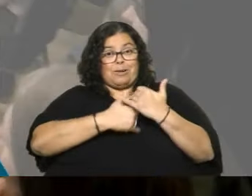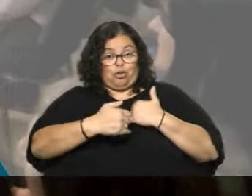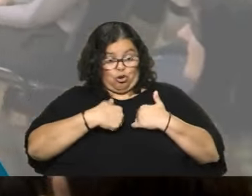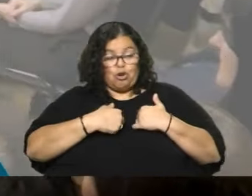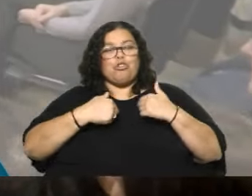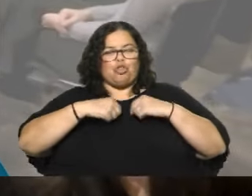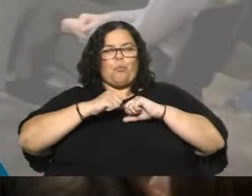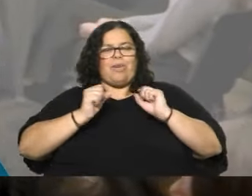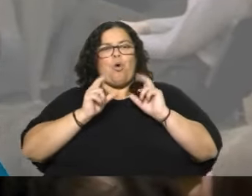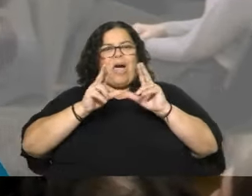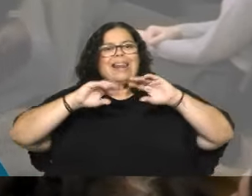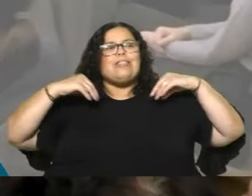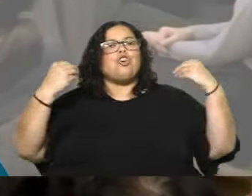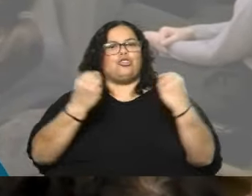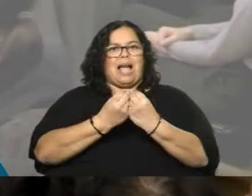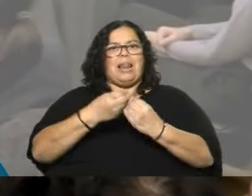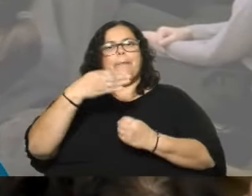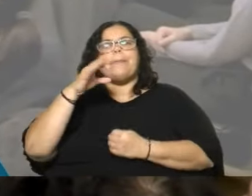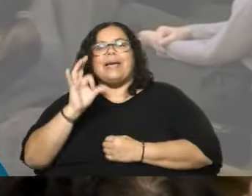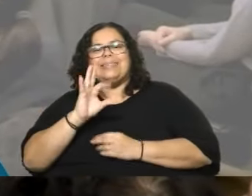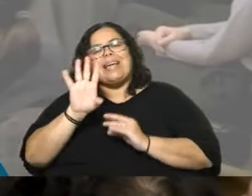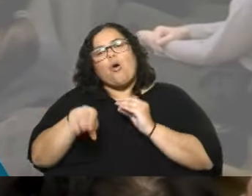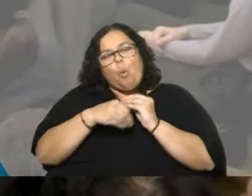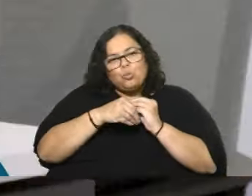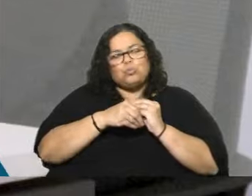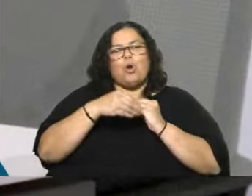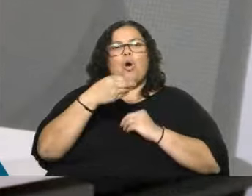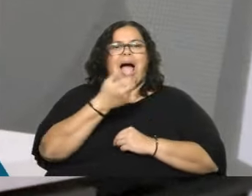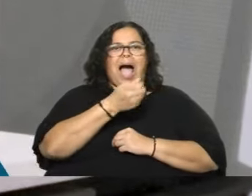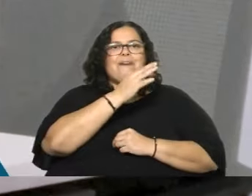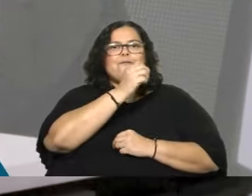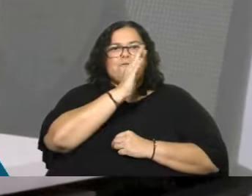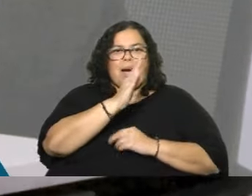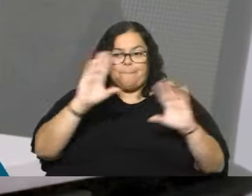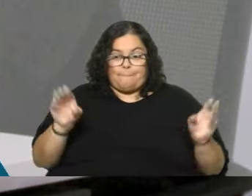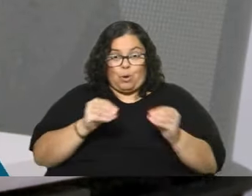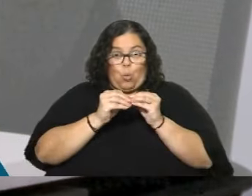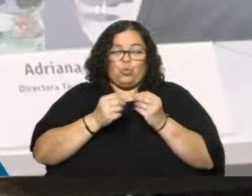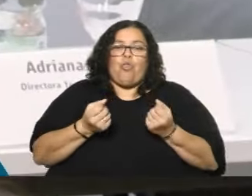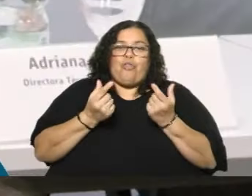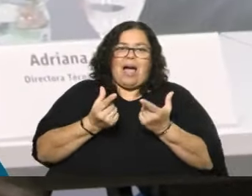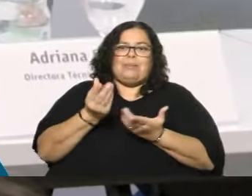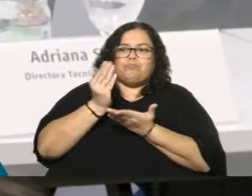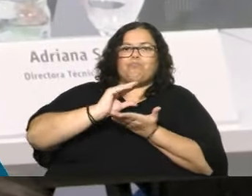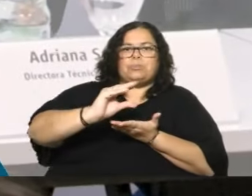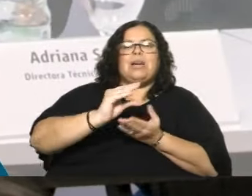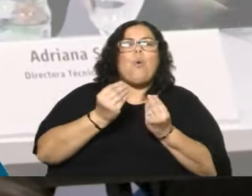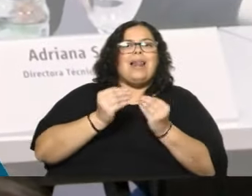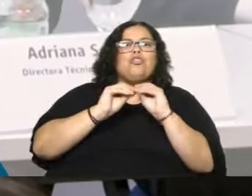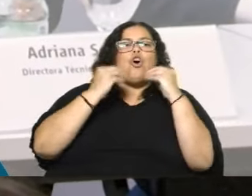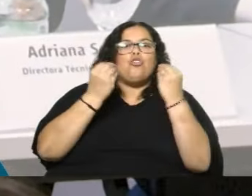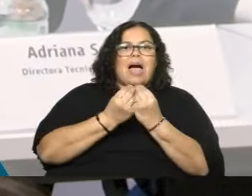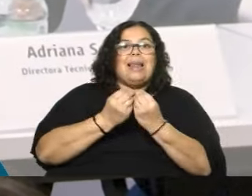jubilación completa, la jubilación BPS y la jubilación de la FAP, y le vamos a dar el total. Si la persona no